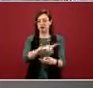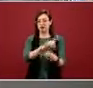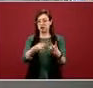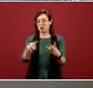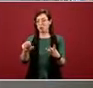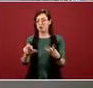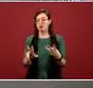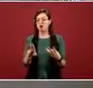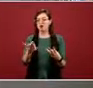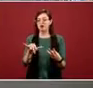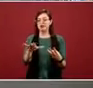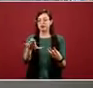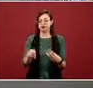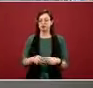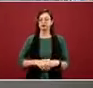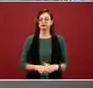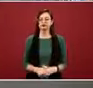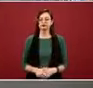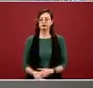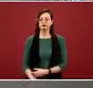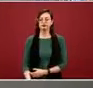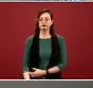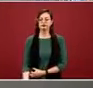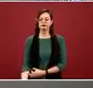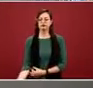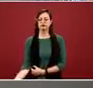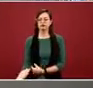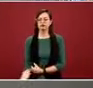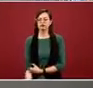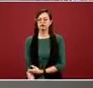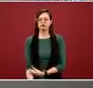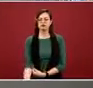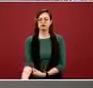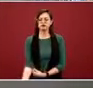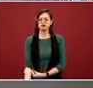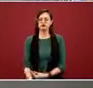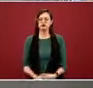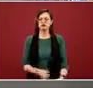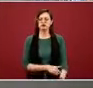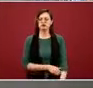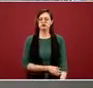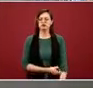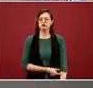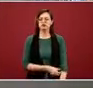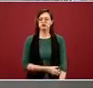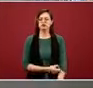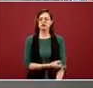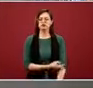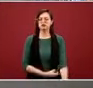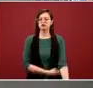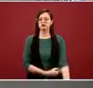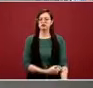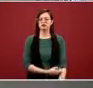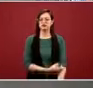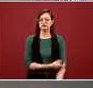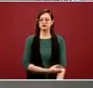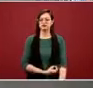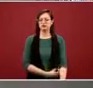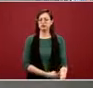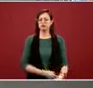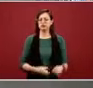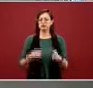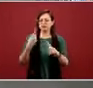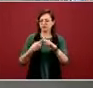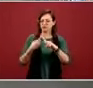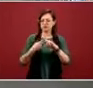Mauricio. Preguntarle si en este nuevo material que nos está ofreciendo sobre los conteos hay 5